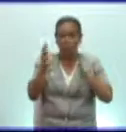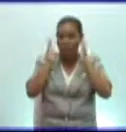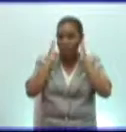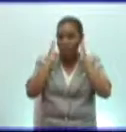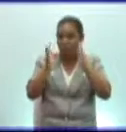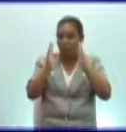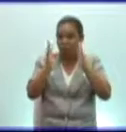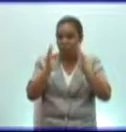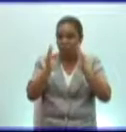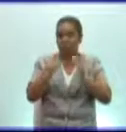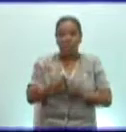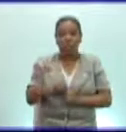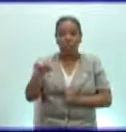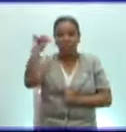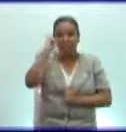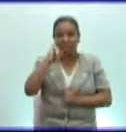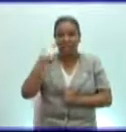hidrógeno.